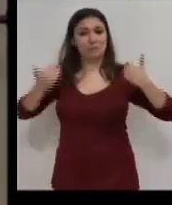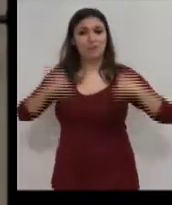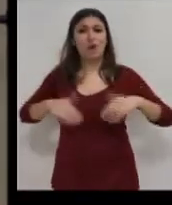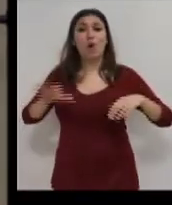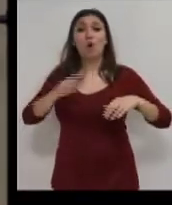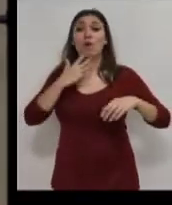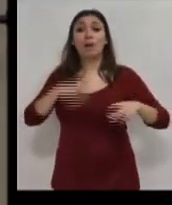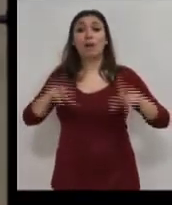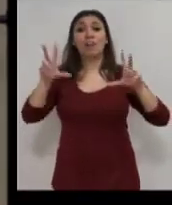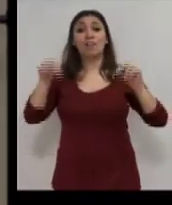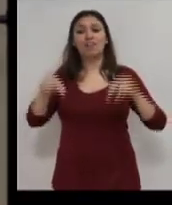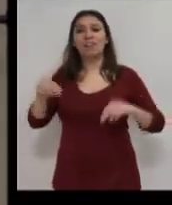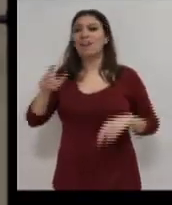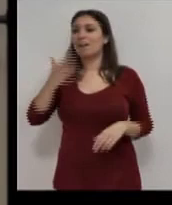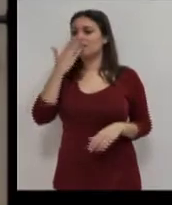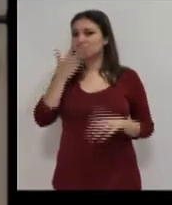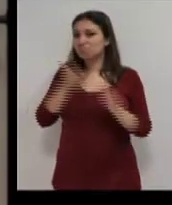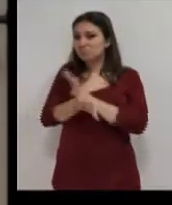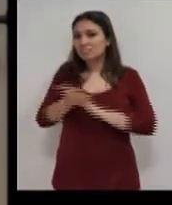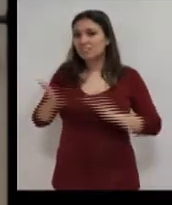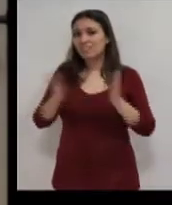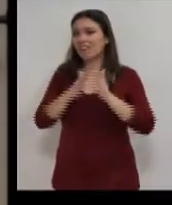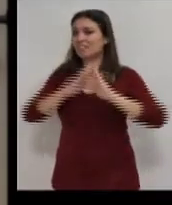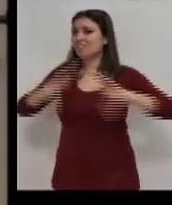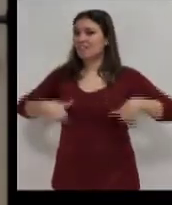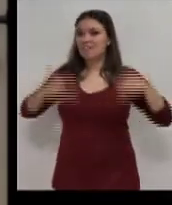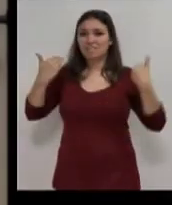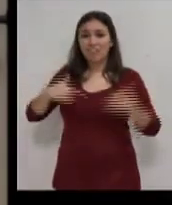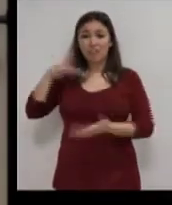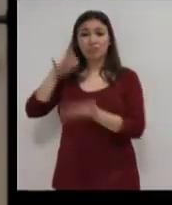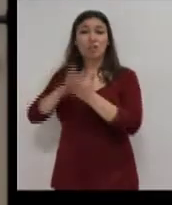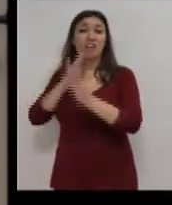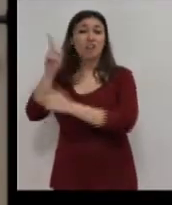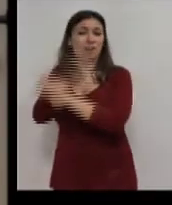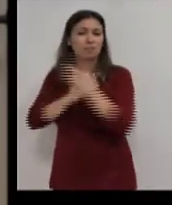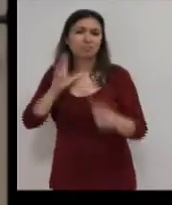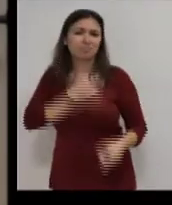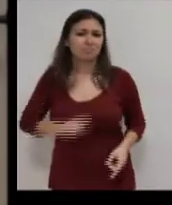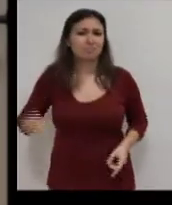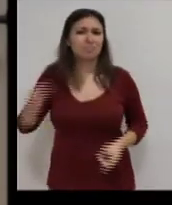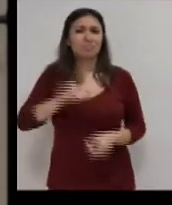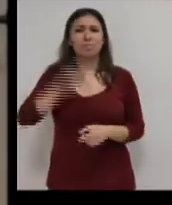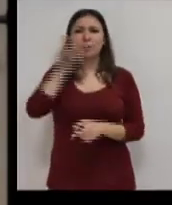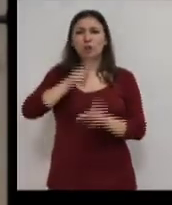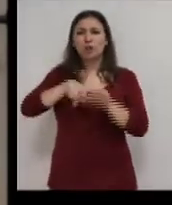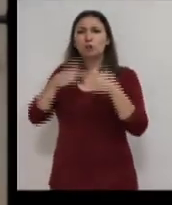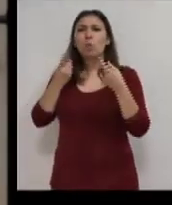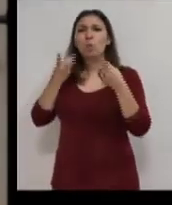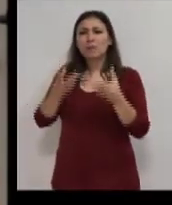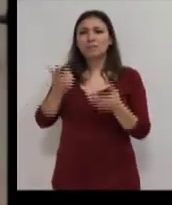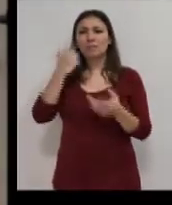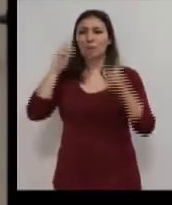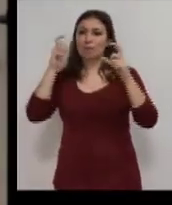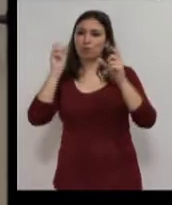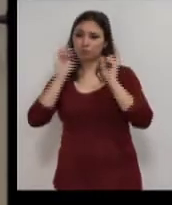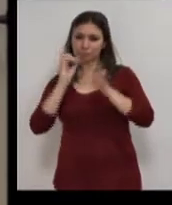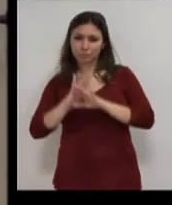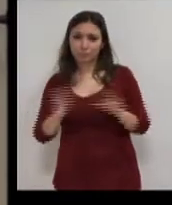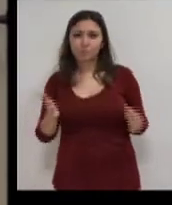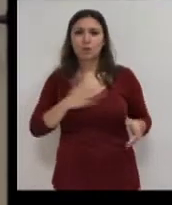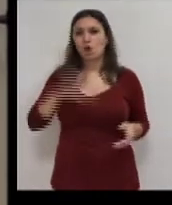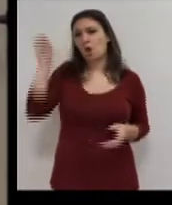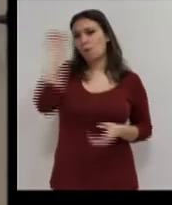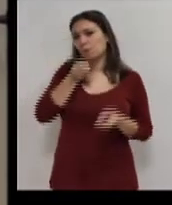eso desde el momento de que llegan, como digo, al punto de destino, como incluso después, decir, he vuelto a mi casa, ha sido una experiencia excelente, hemos ido